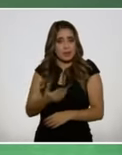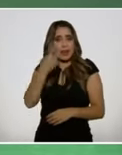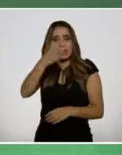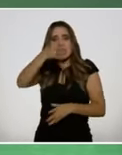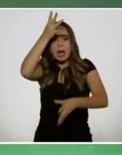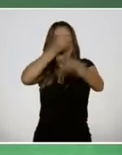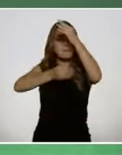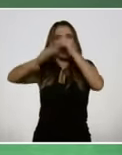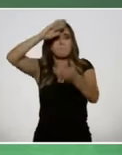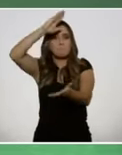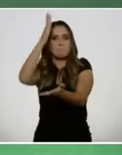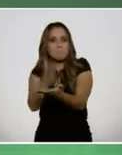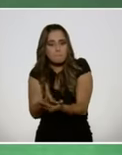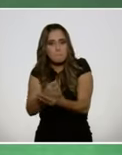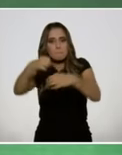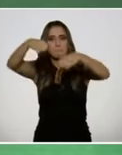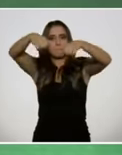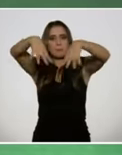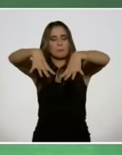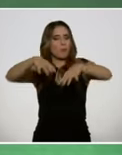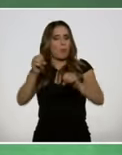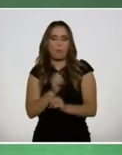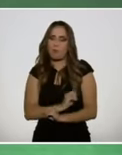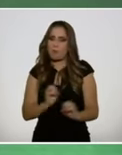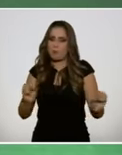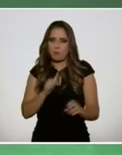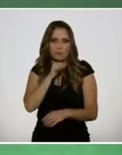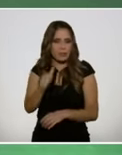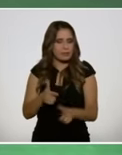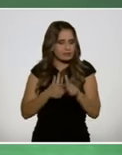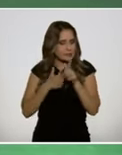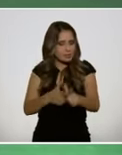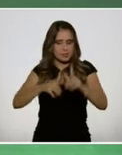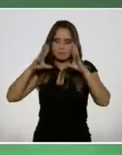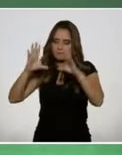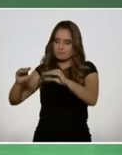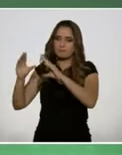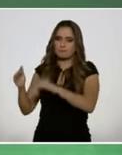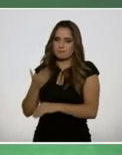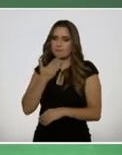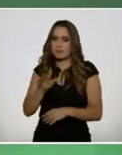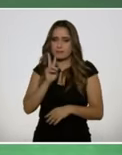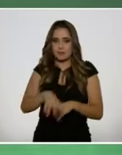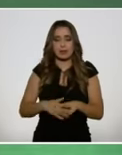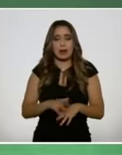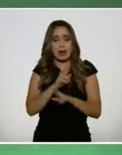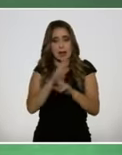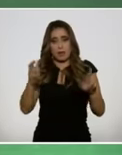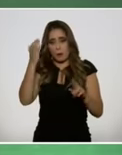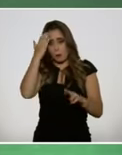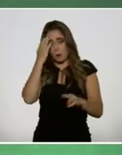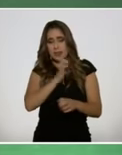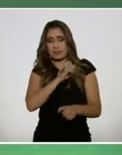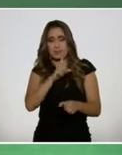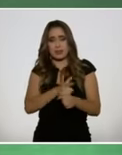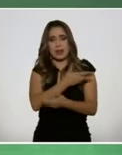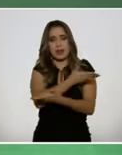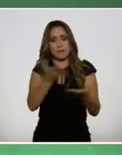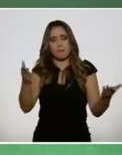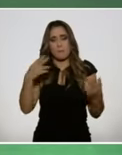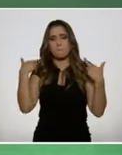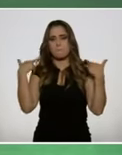no se detuvieron. Pero, sin embargo, sí hago un reconocimiento muy especial a todos los maestros y maestras de